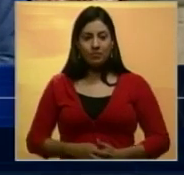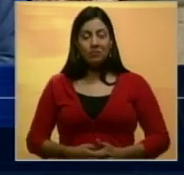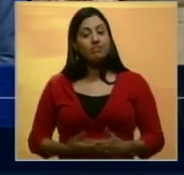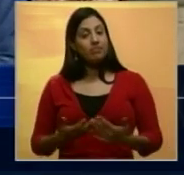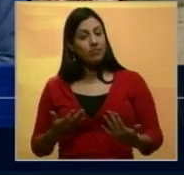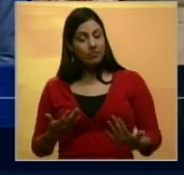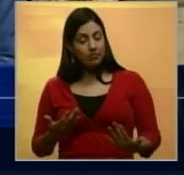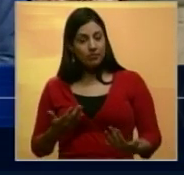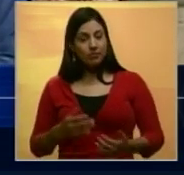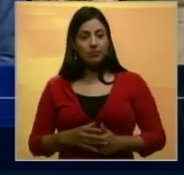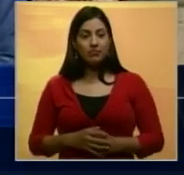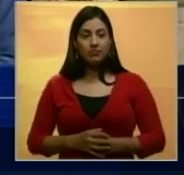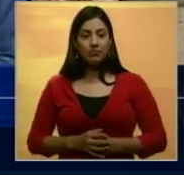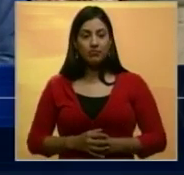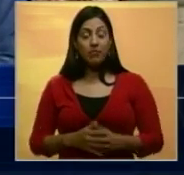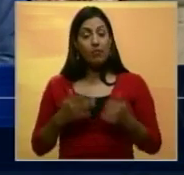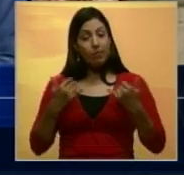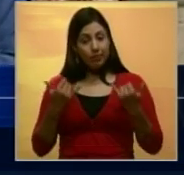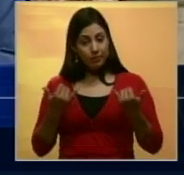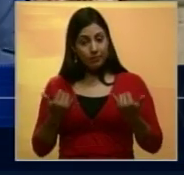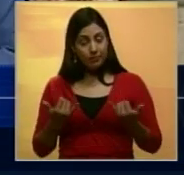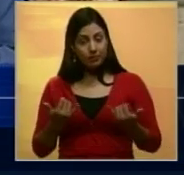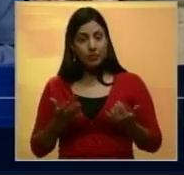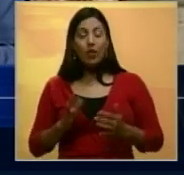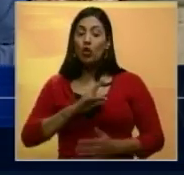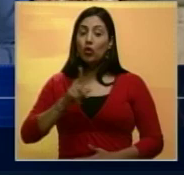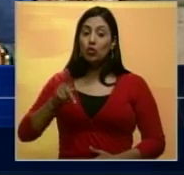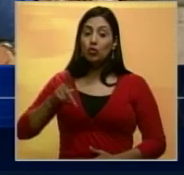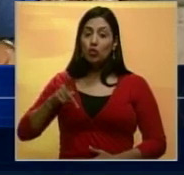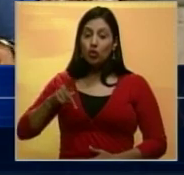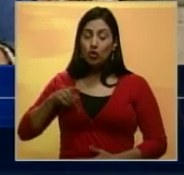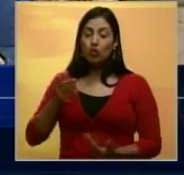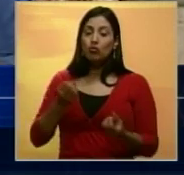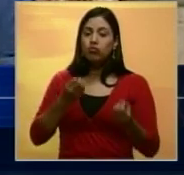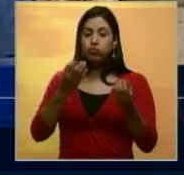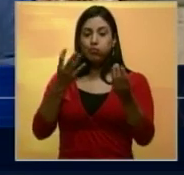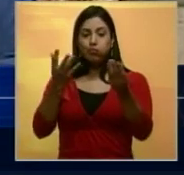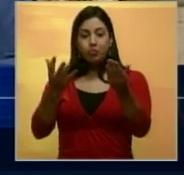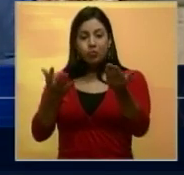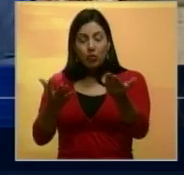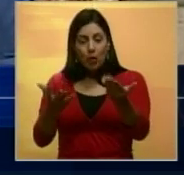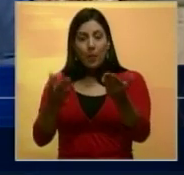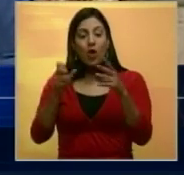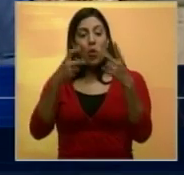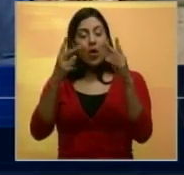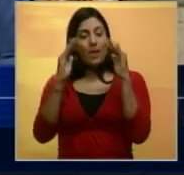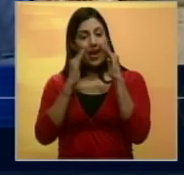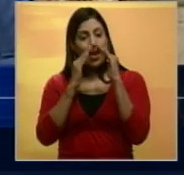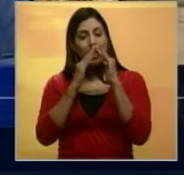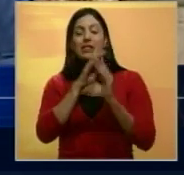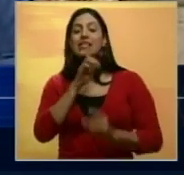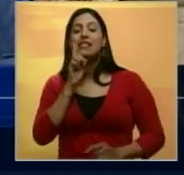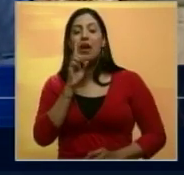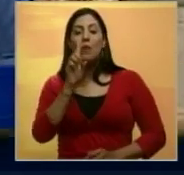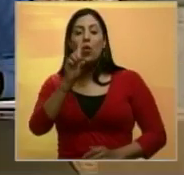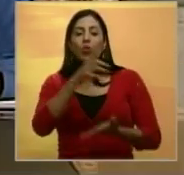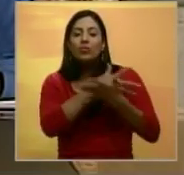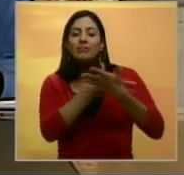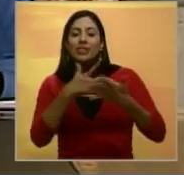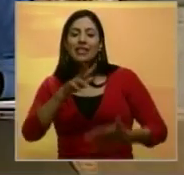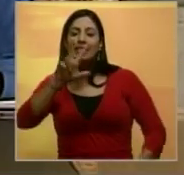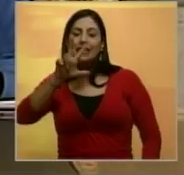Y ahora vamos a entregar la vivienda